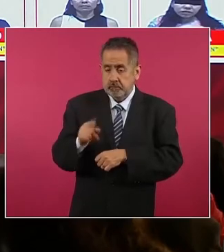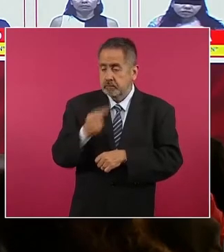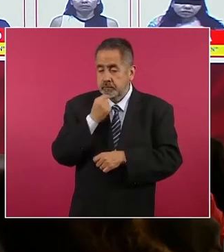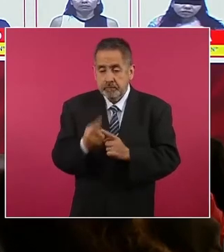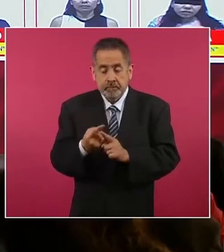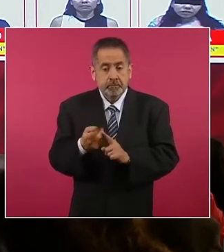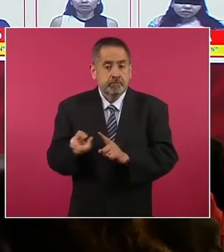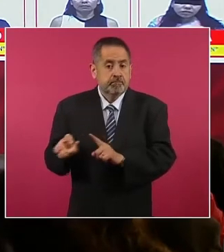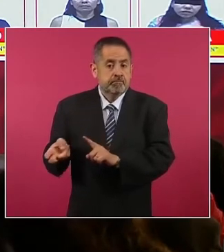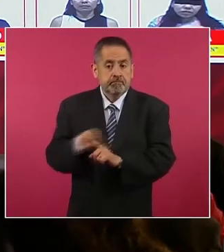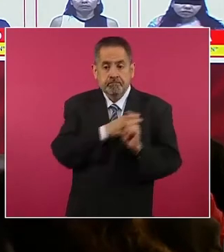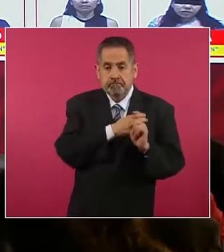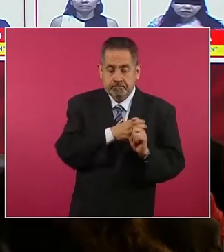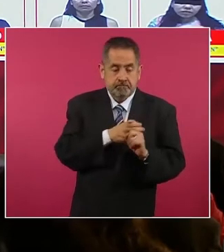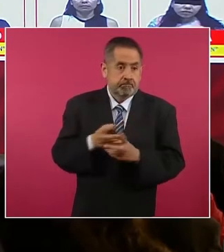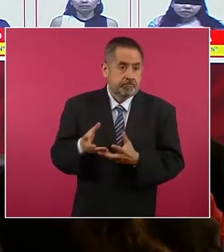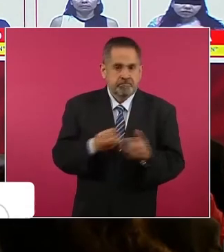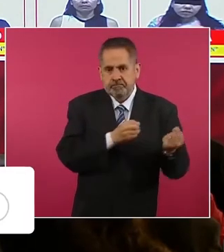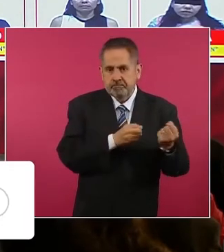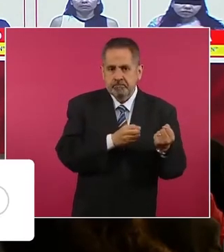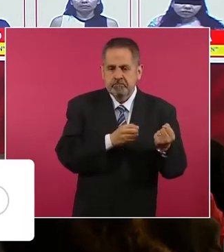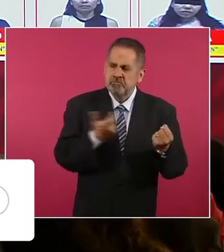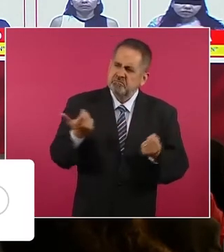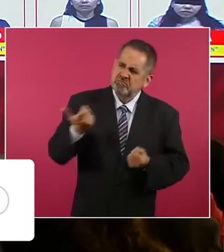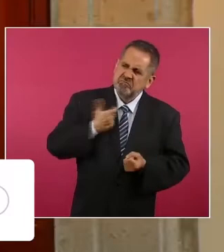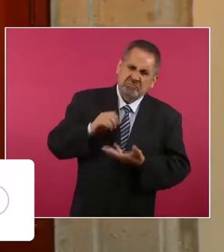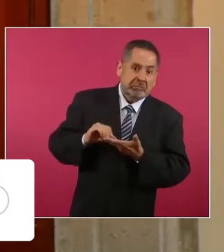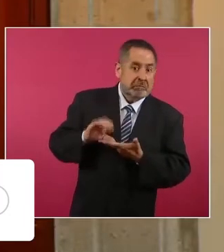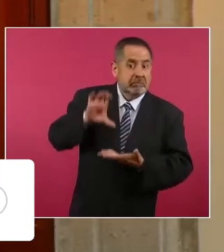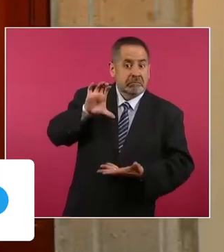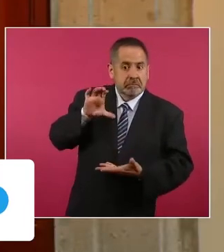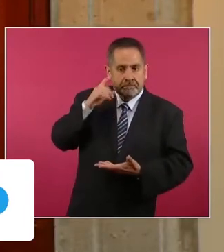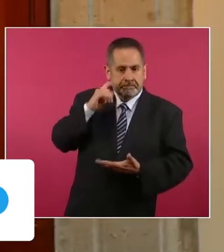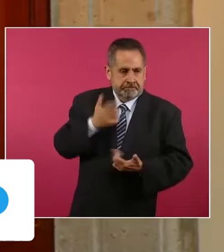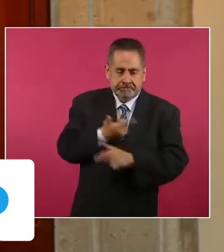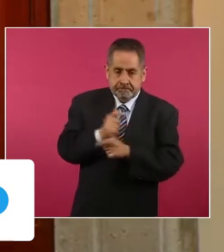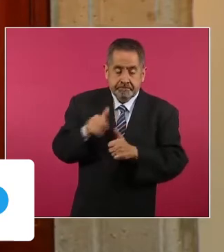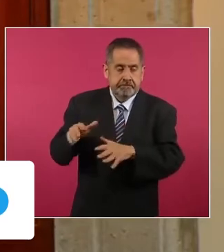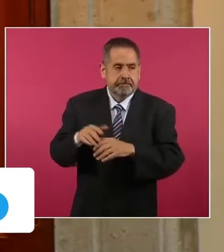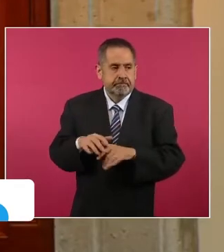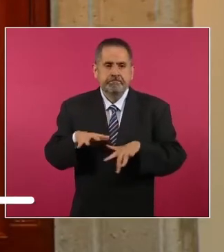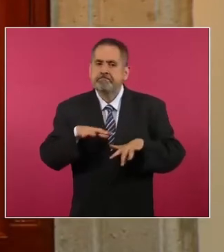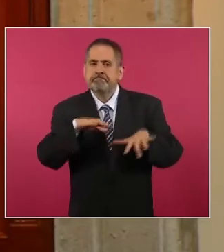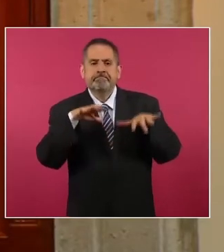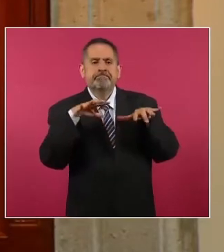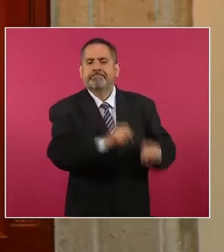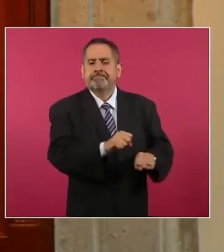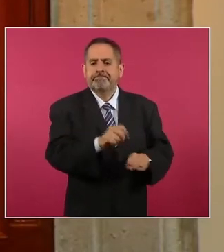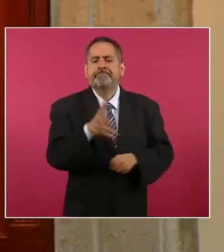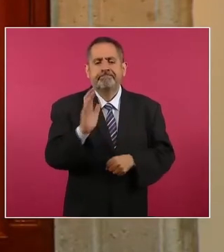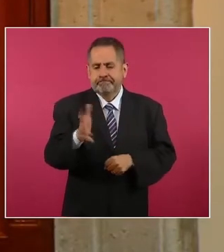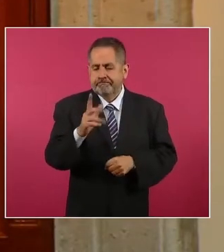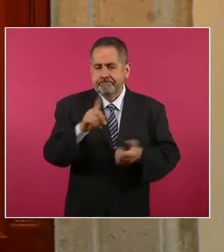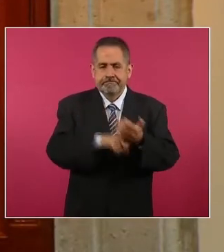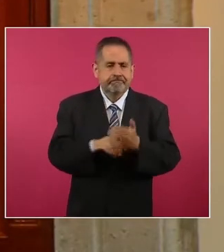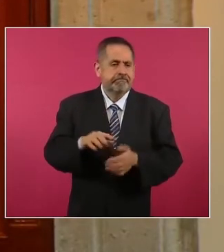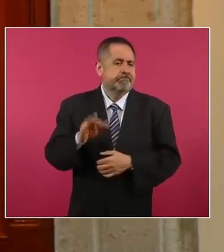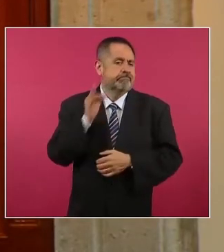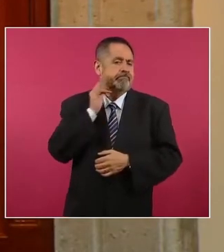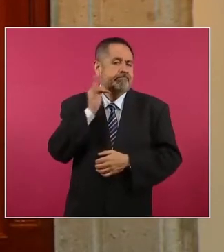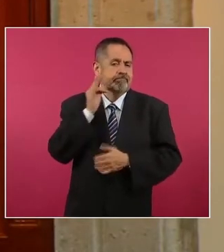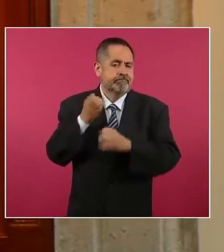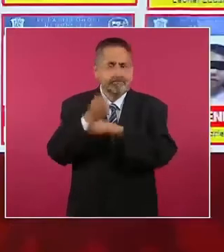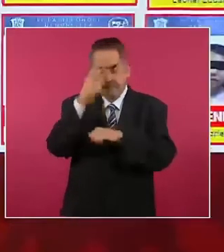exigía una alta cantidad por su liberación, todos los detenidos por parte de la Fiscalía del Estado de